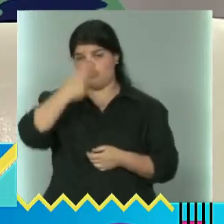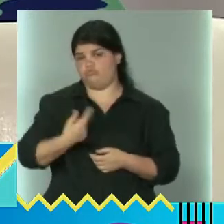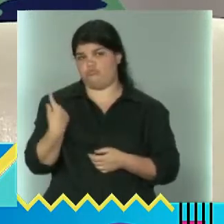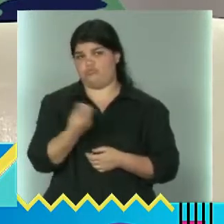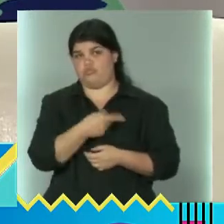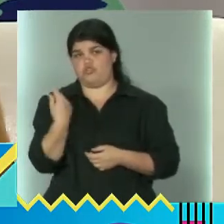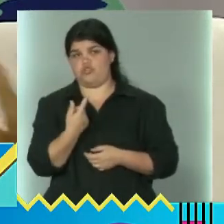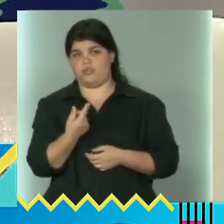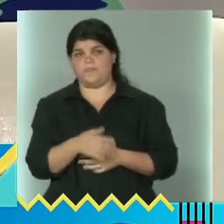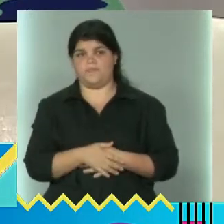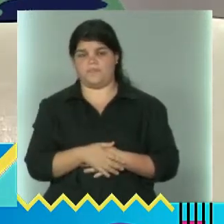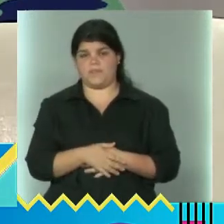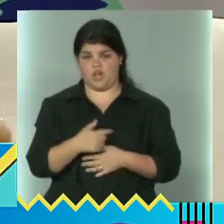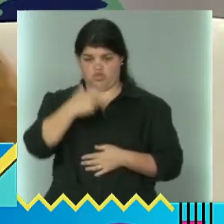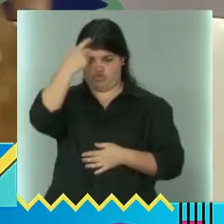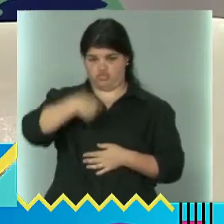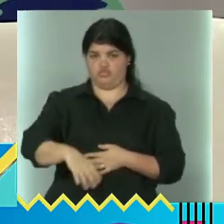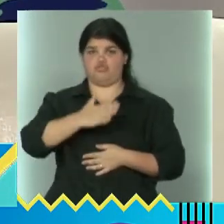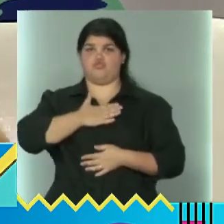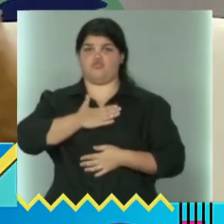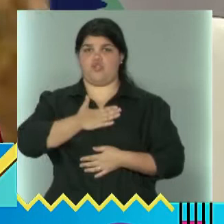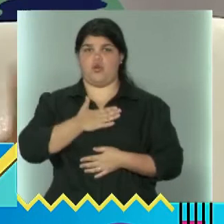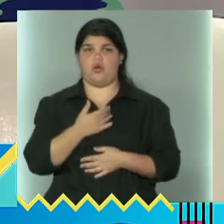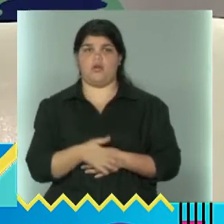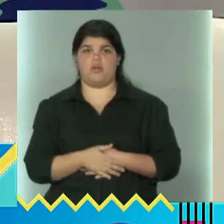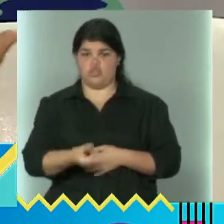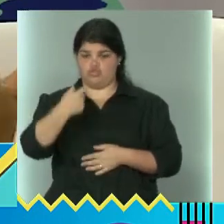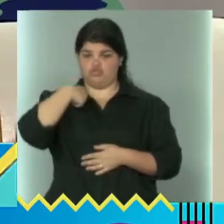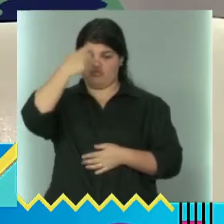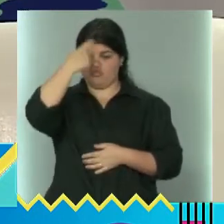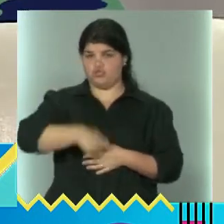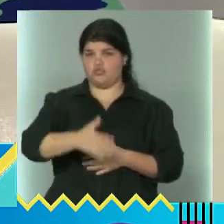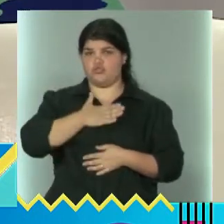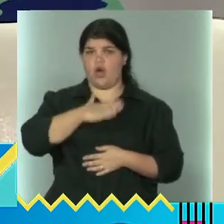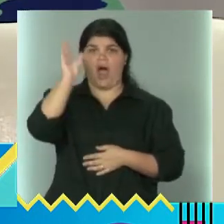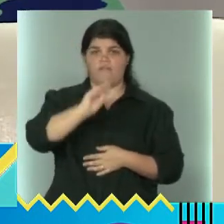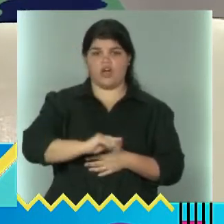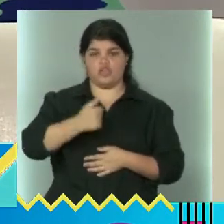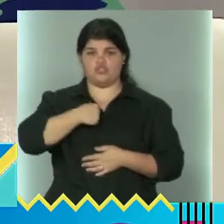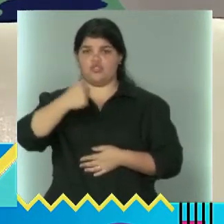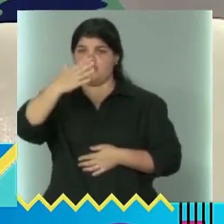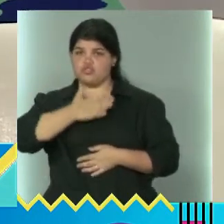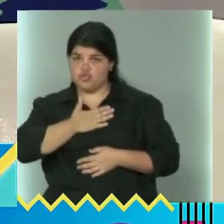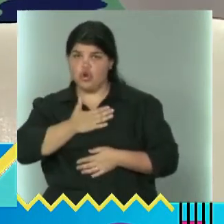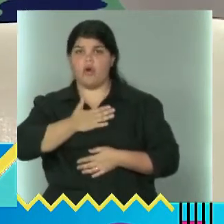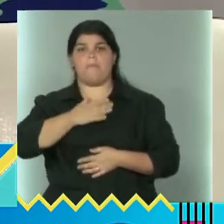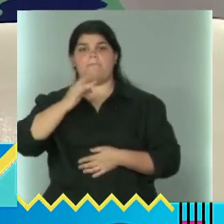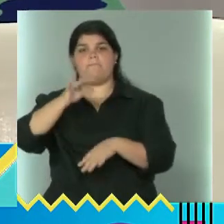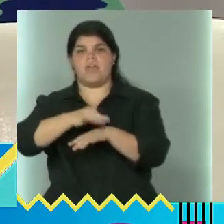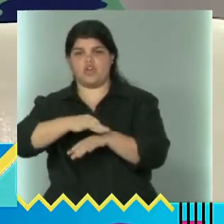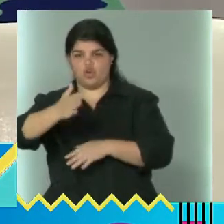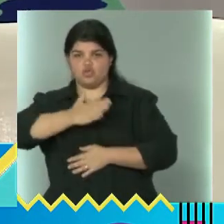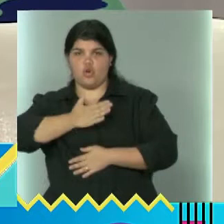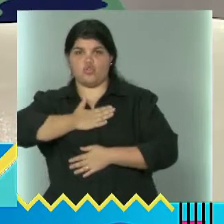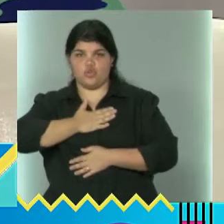palabra ser al lado de, ¿no? Yo soy médico, yo soy abogado, yo soy coach. Ese cambio del ser, indudablemente